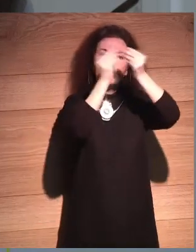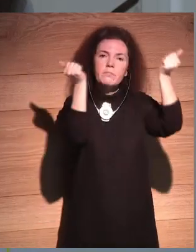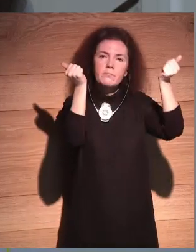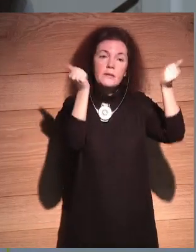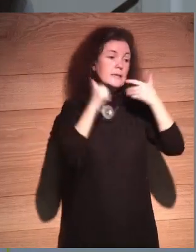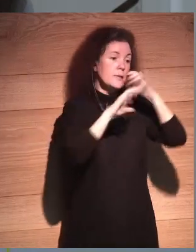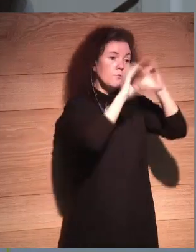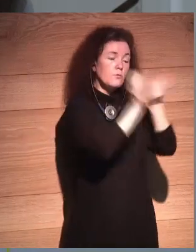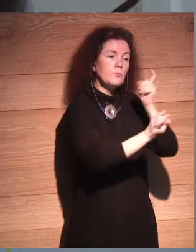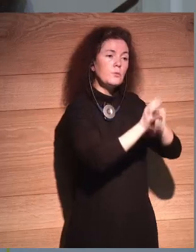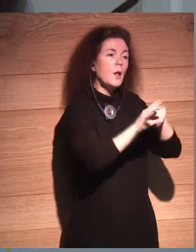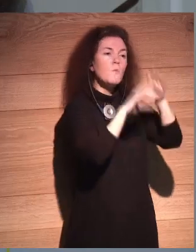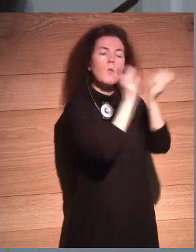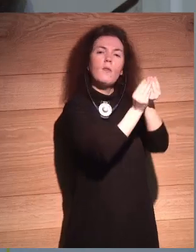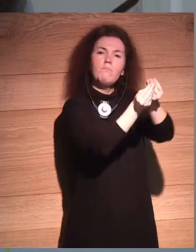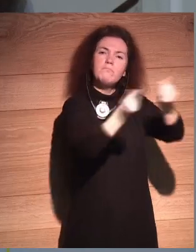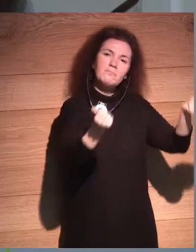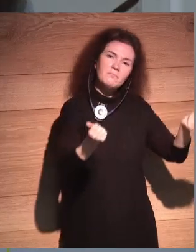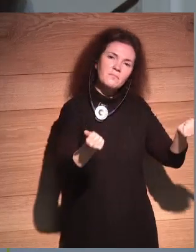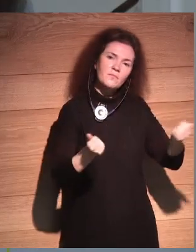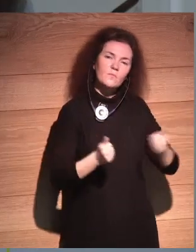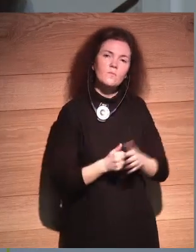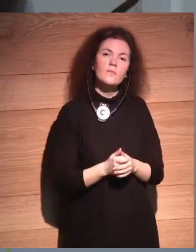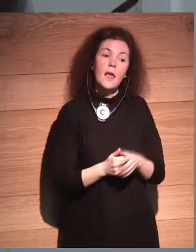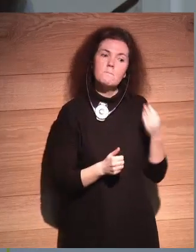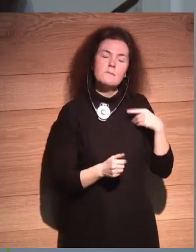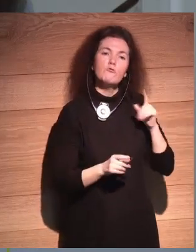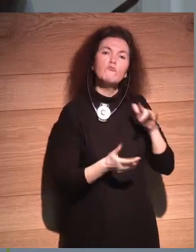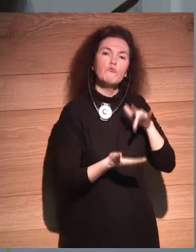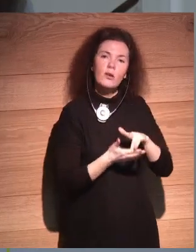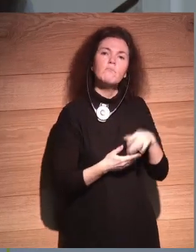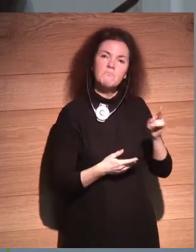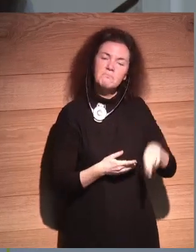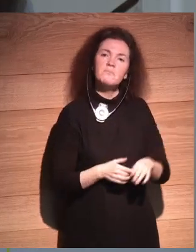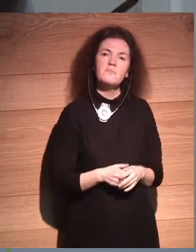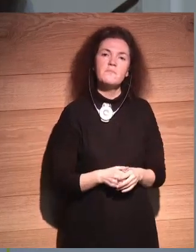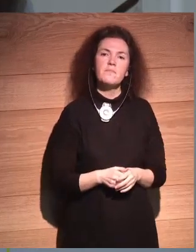con él, aseguraba el filósofo Martin Heidegger, y eso fue exactamente lo que me sucedió.